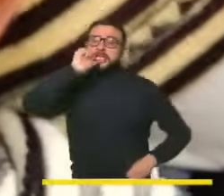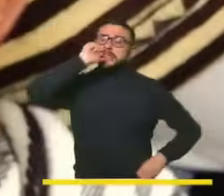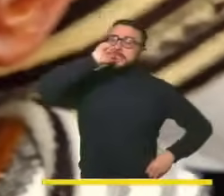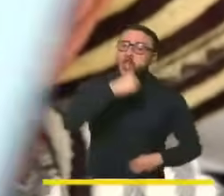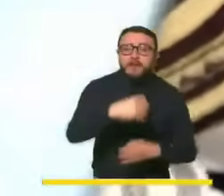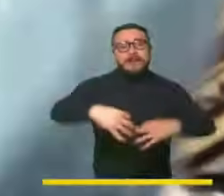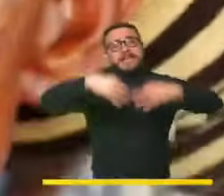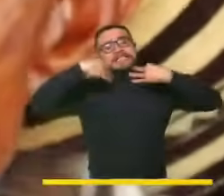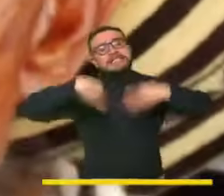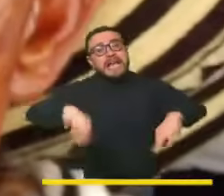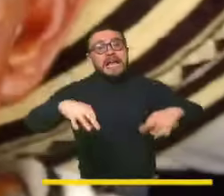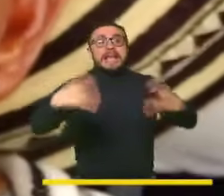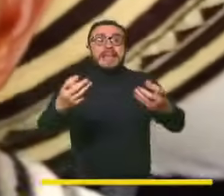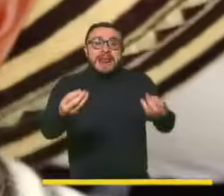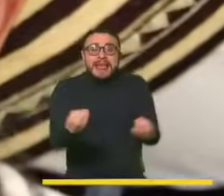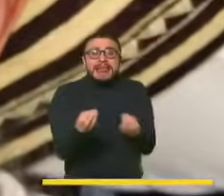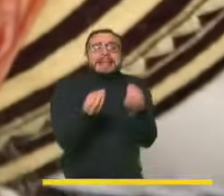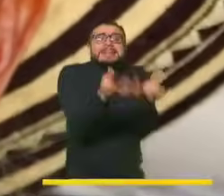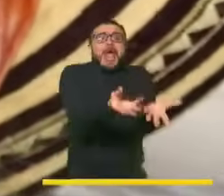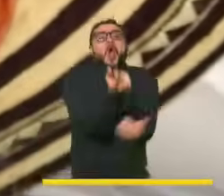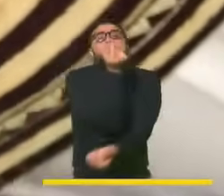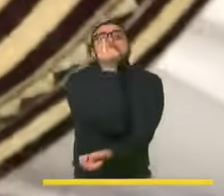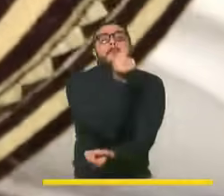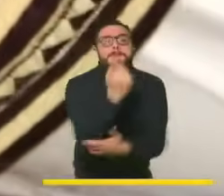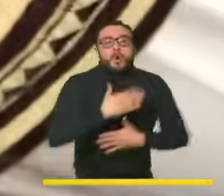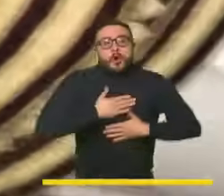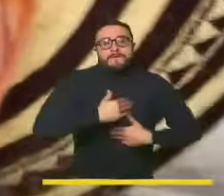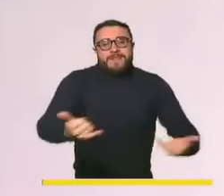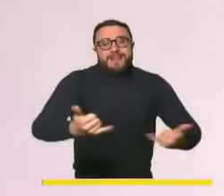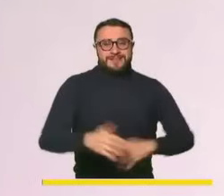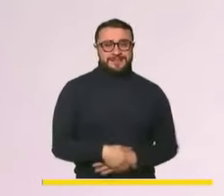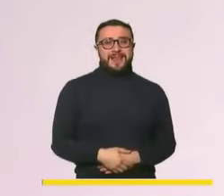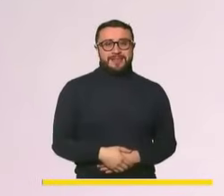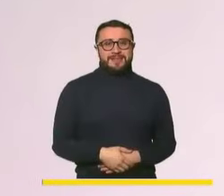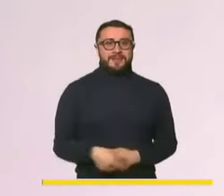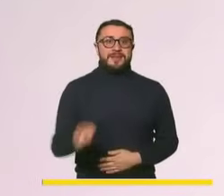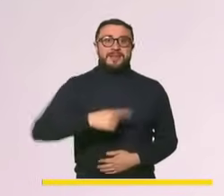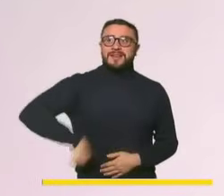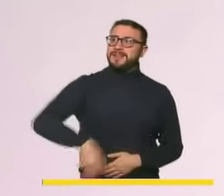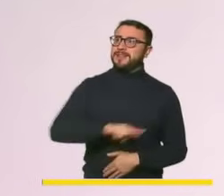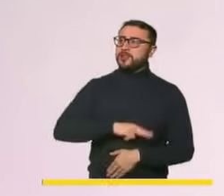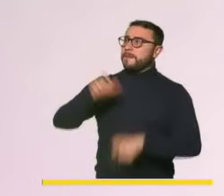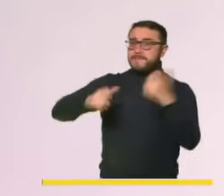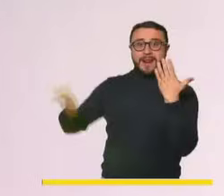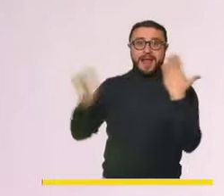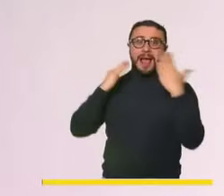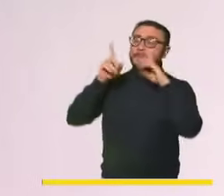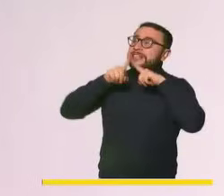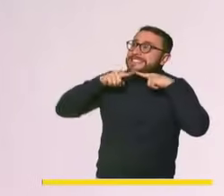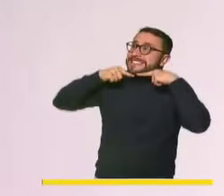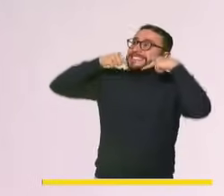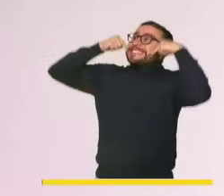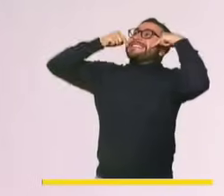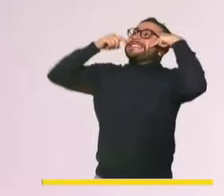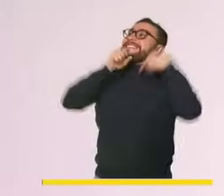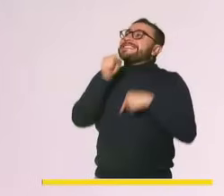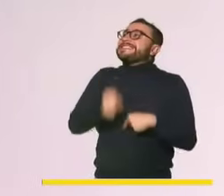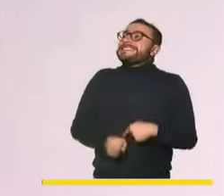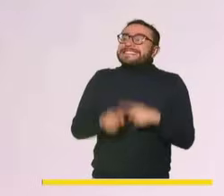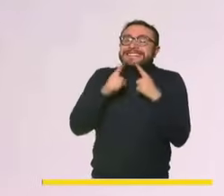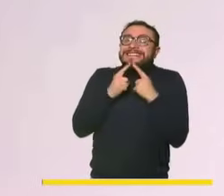un pedazo de felicidad. Ver las risas del campesino envejecido aquí,